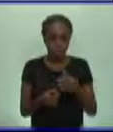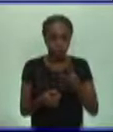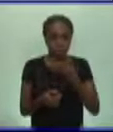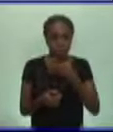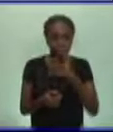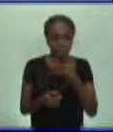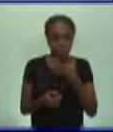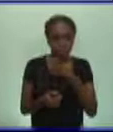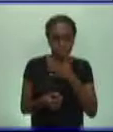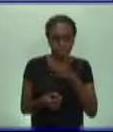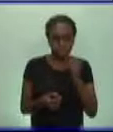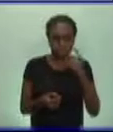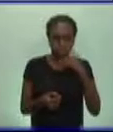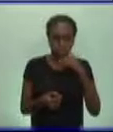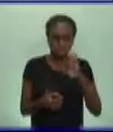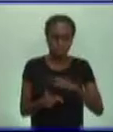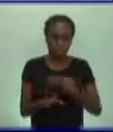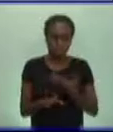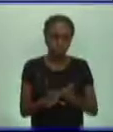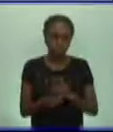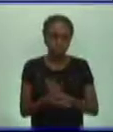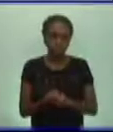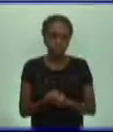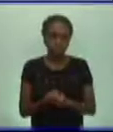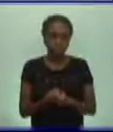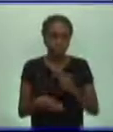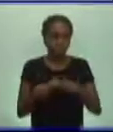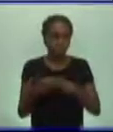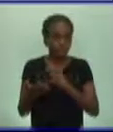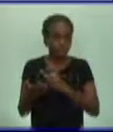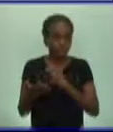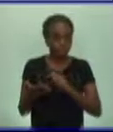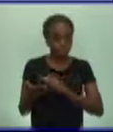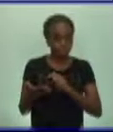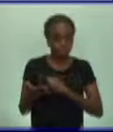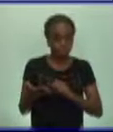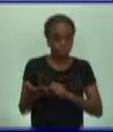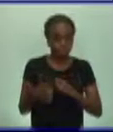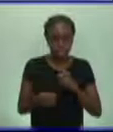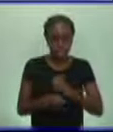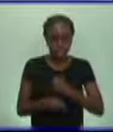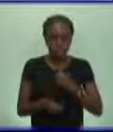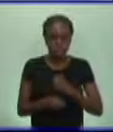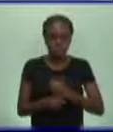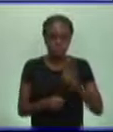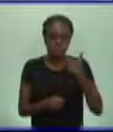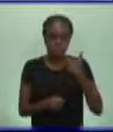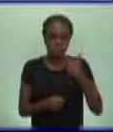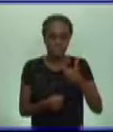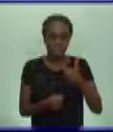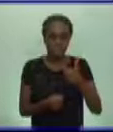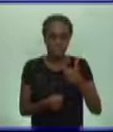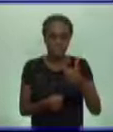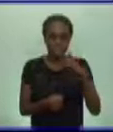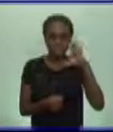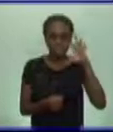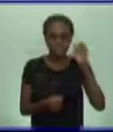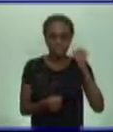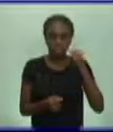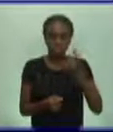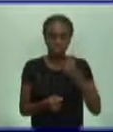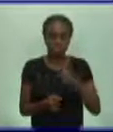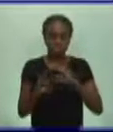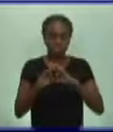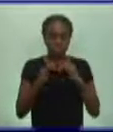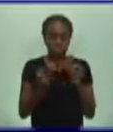que terminen. Háganlo en su libreta. Trabajen con una letra bien bonita y que sus familiares les